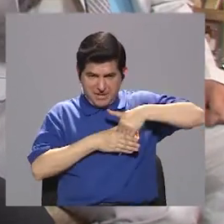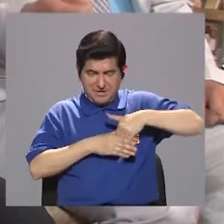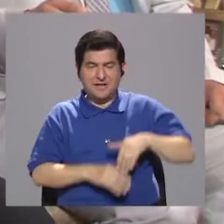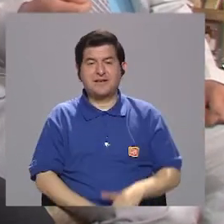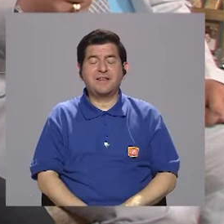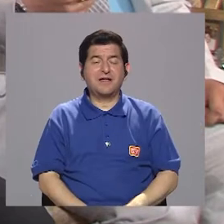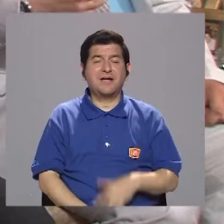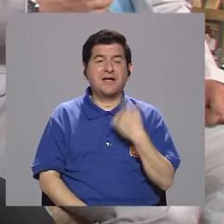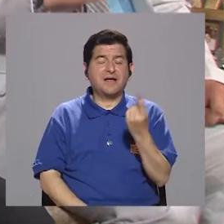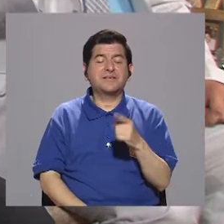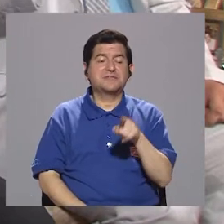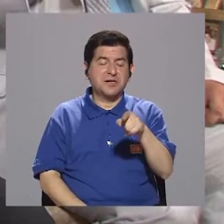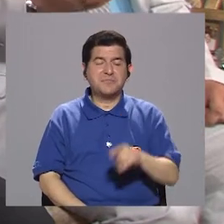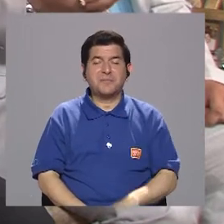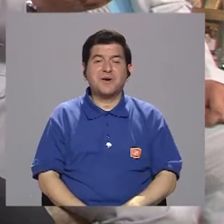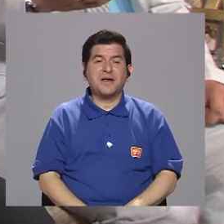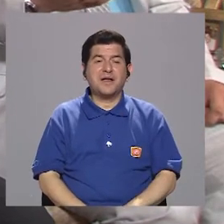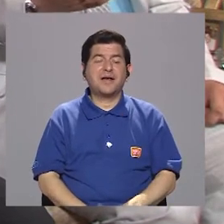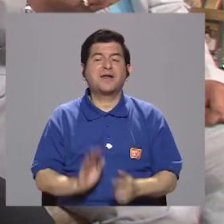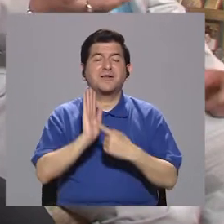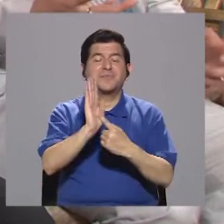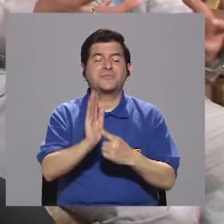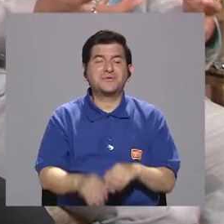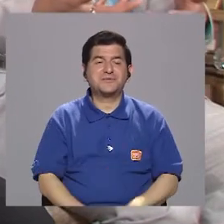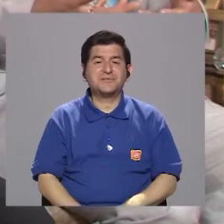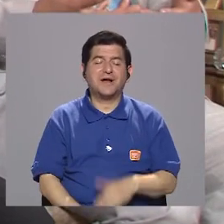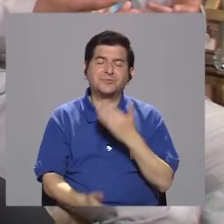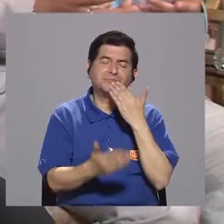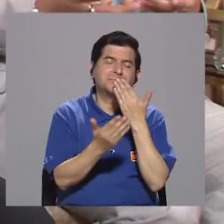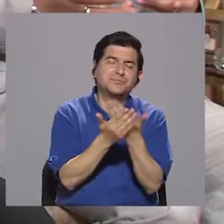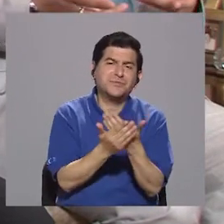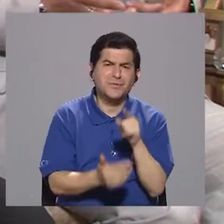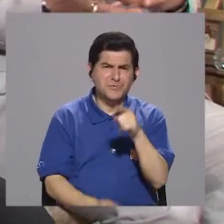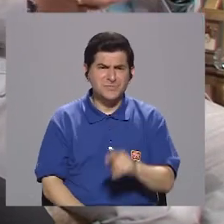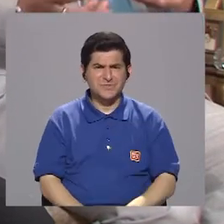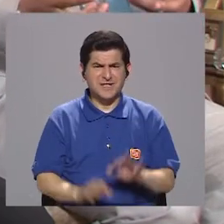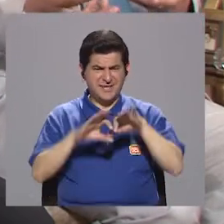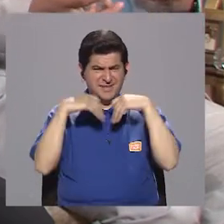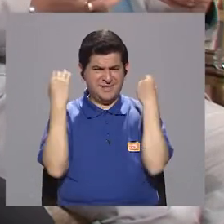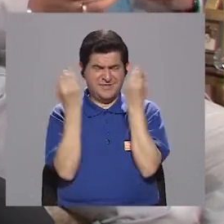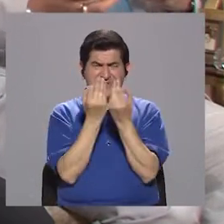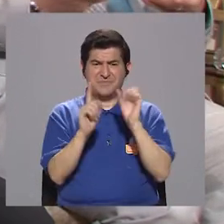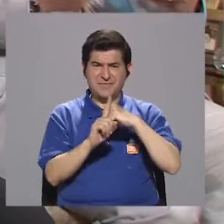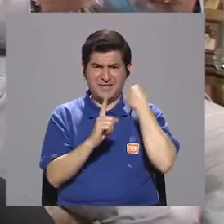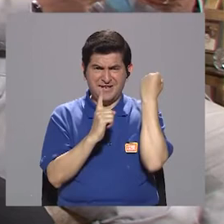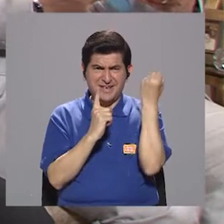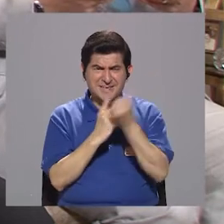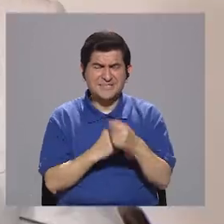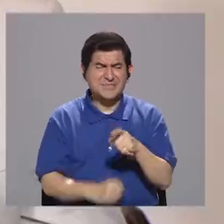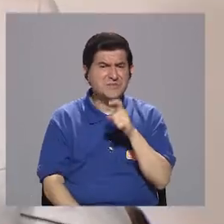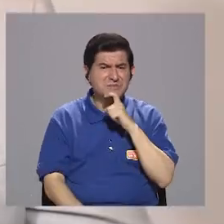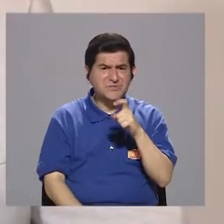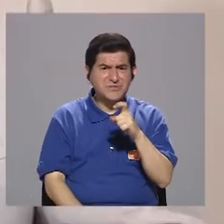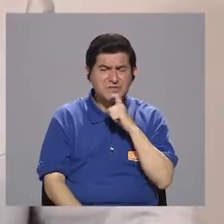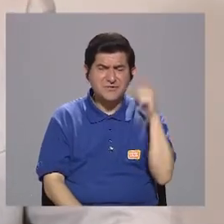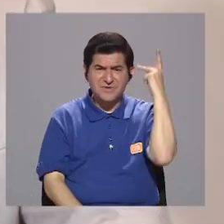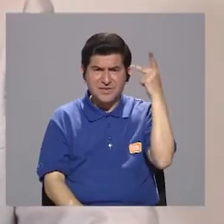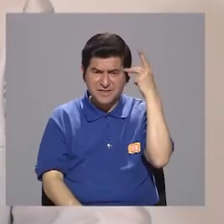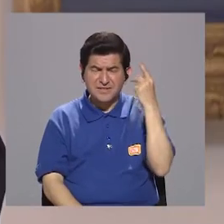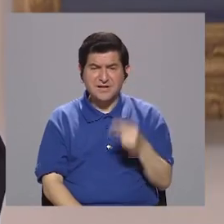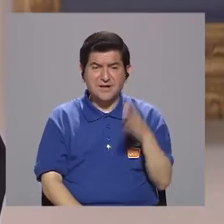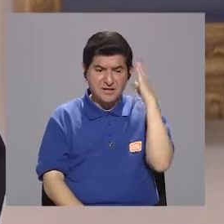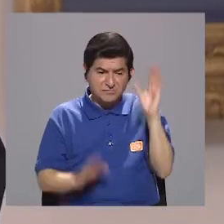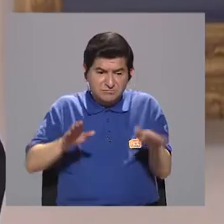la cortesía de la mano, poner el cariño de la mano. ¿Cómo hacía ustedes para vivir como familia momentos tan complejos como era la